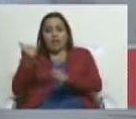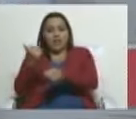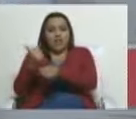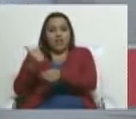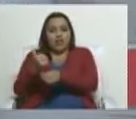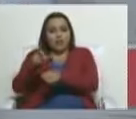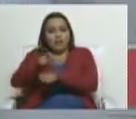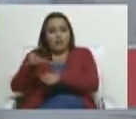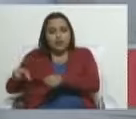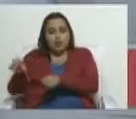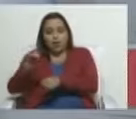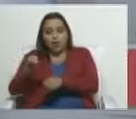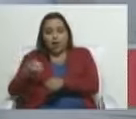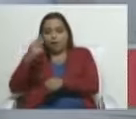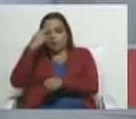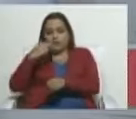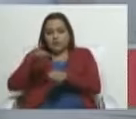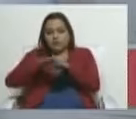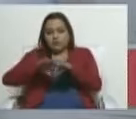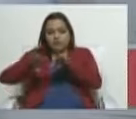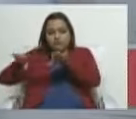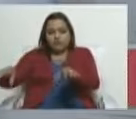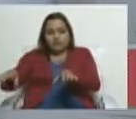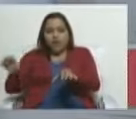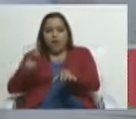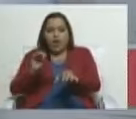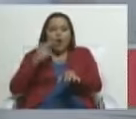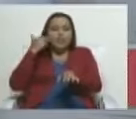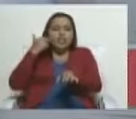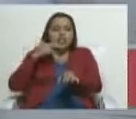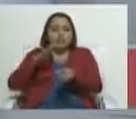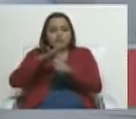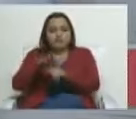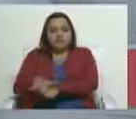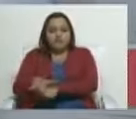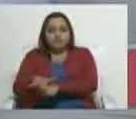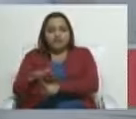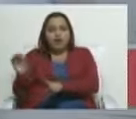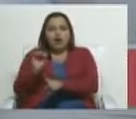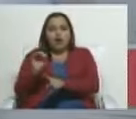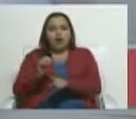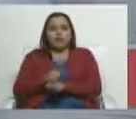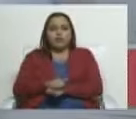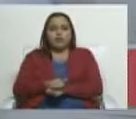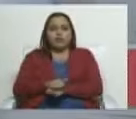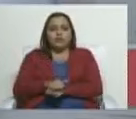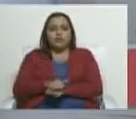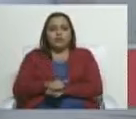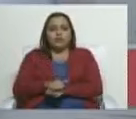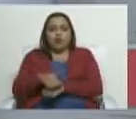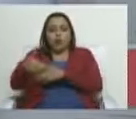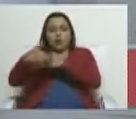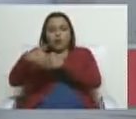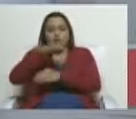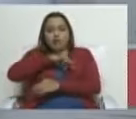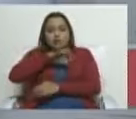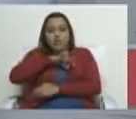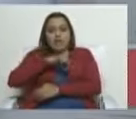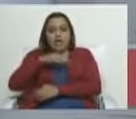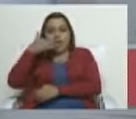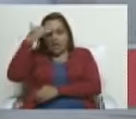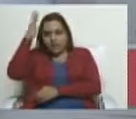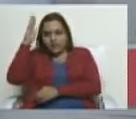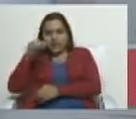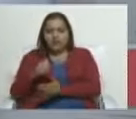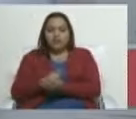oculta? Segregación. ¿Qué oculta? Negrofobia. ¿Qué oculta? Islamofobia, porque va contra las sociedades islámicas o